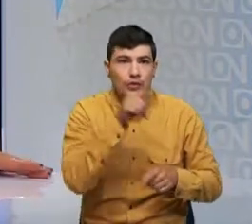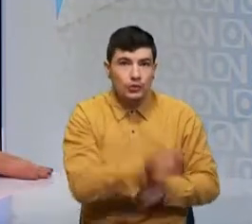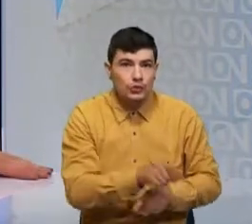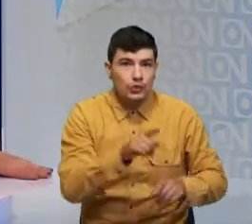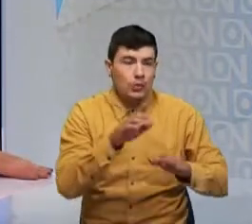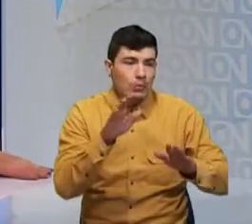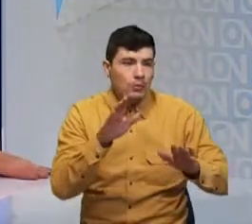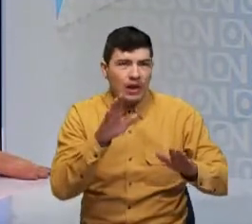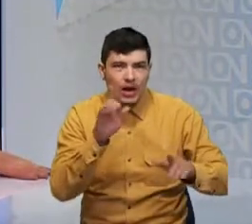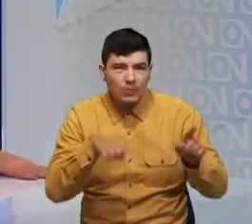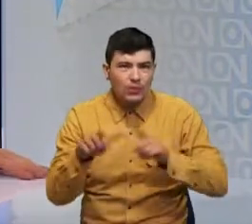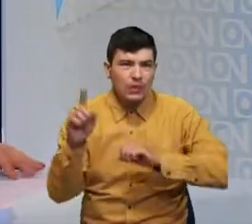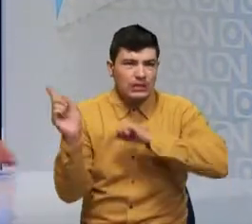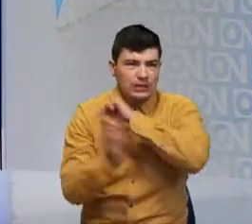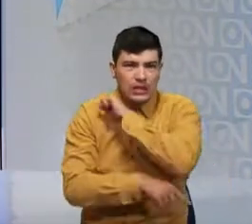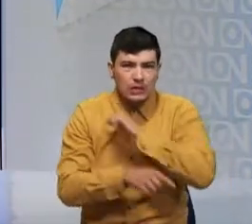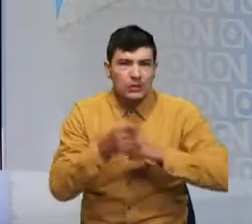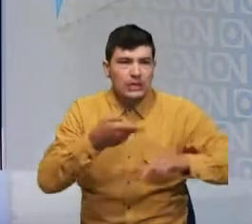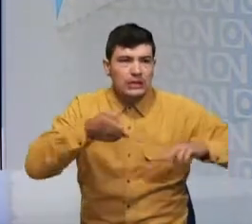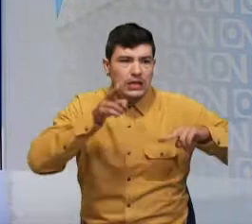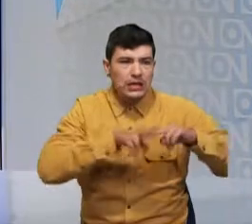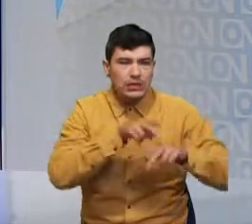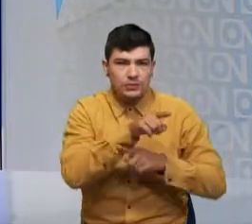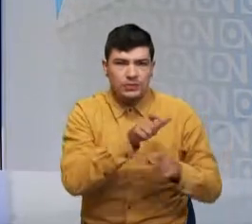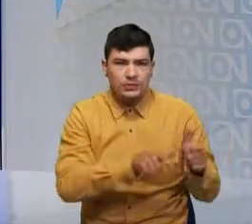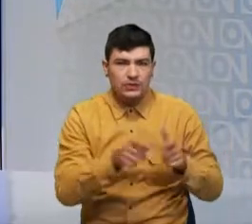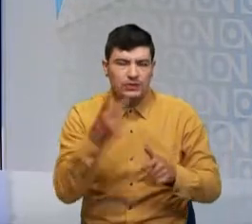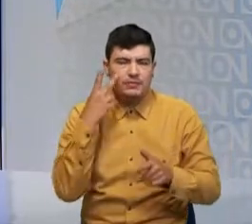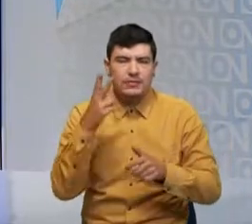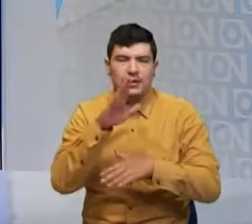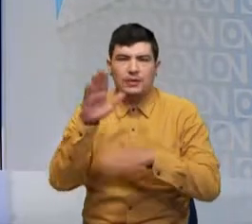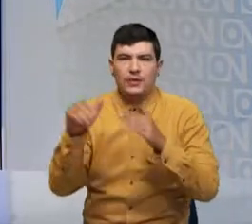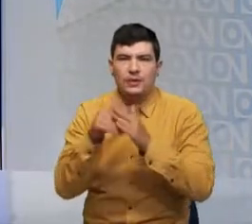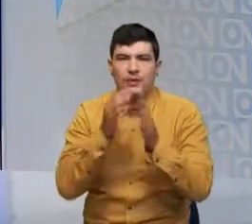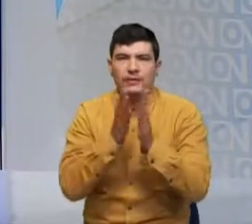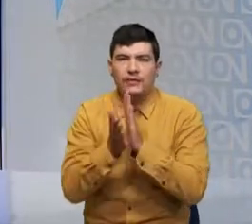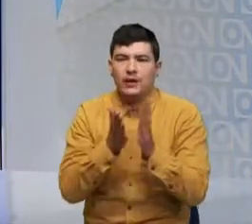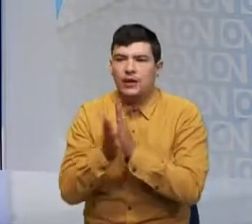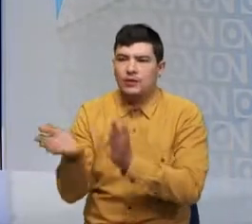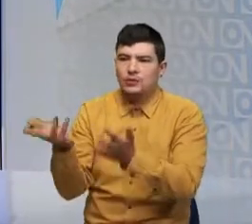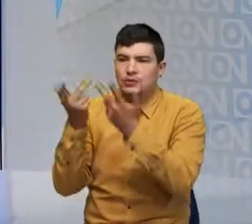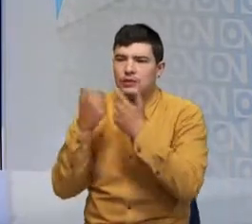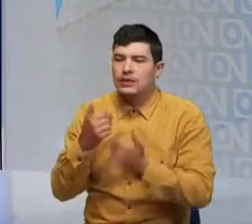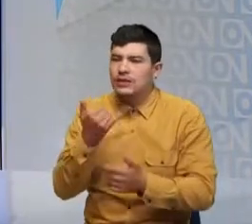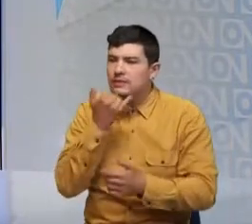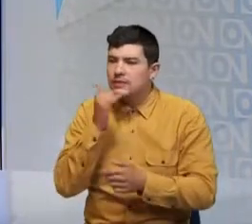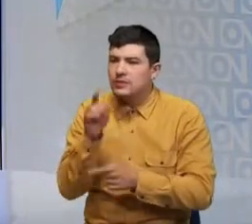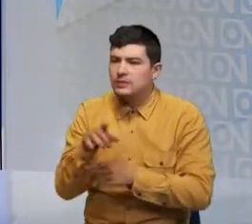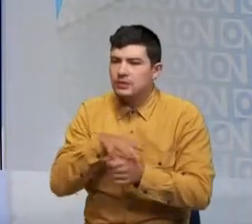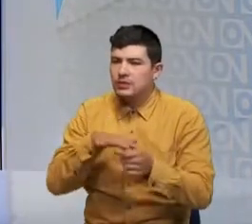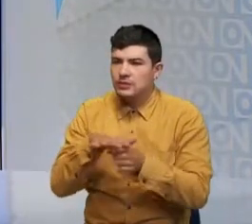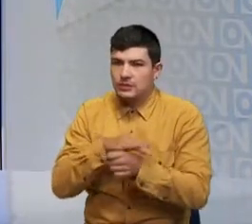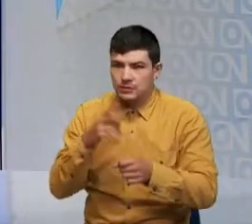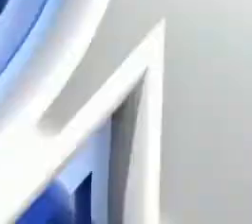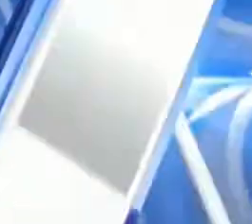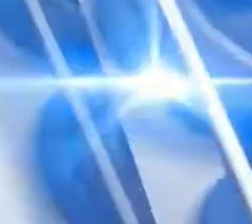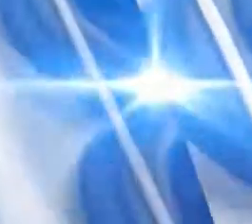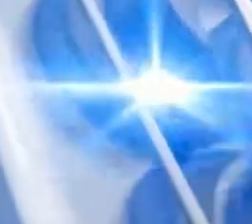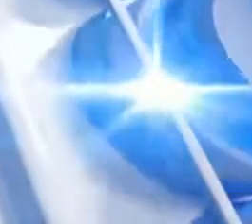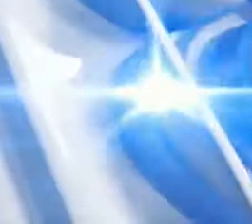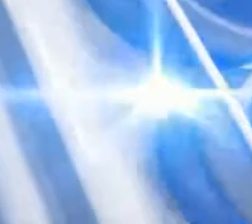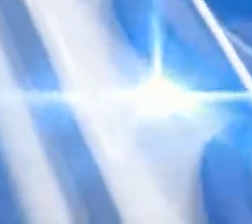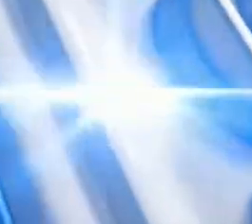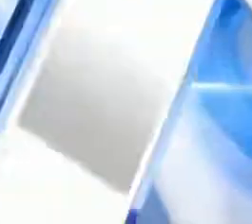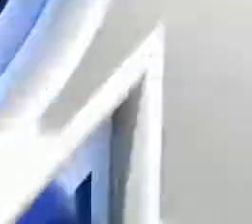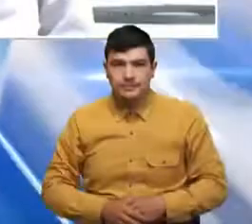sanciones e intereses migratorias a esta hora vamos con carlos cárdenas quien nos habla precisamente sobre estas sanciones moratorias carlos adelante